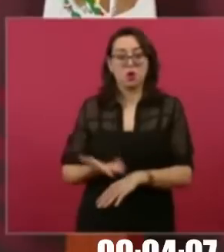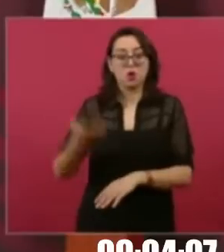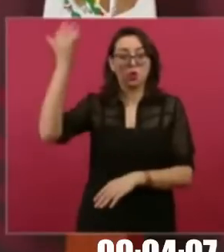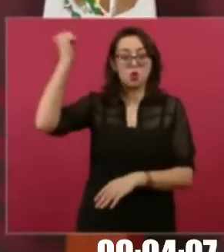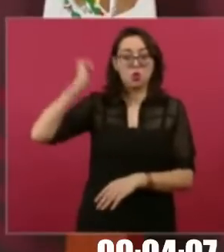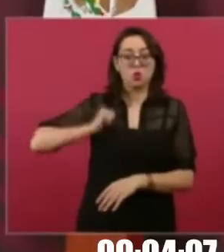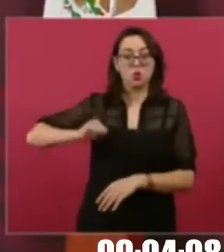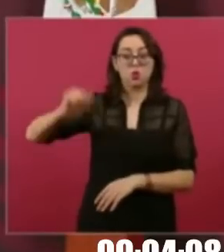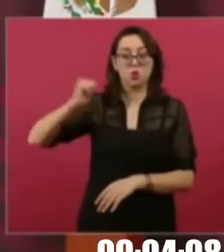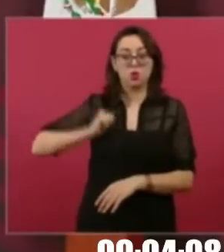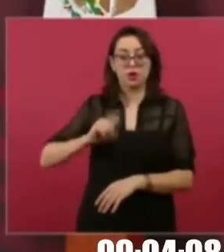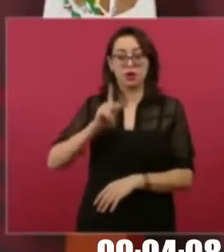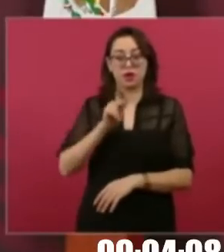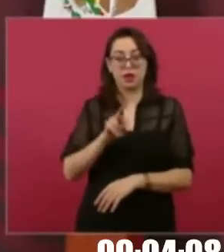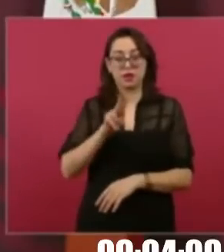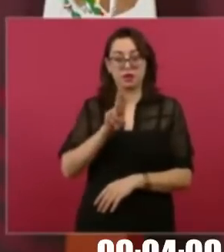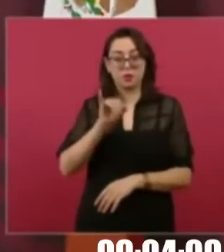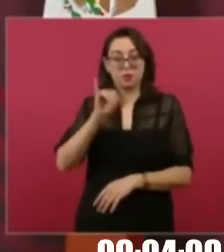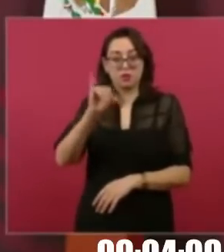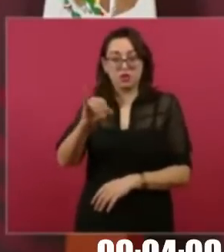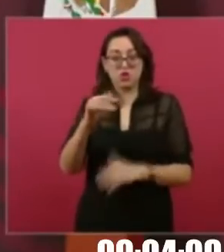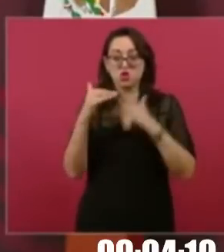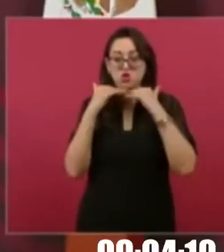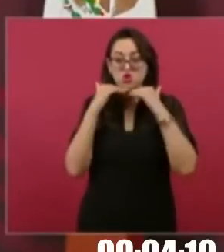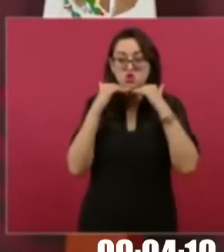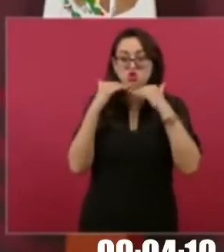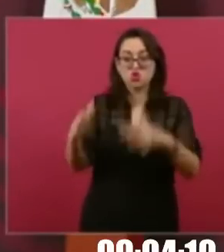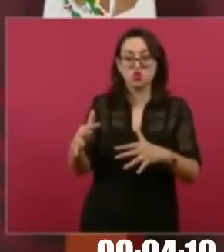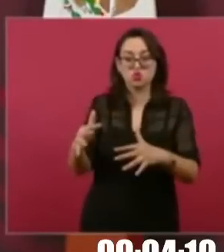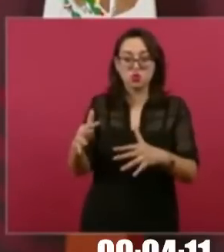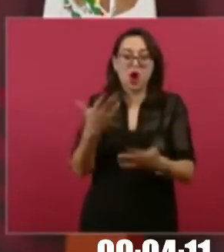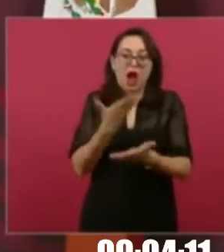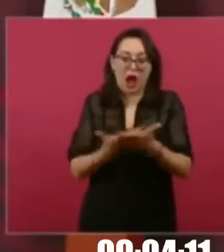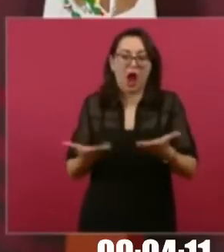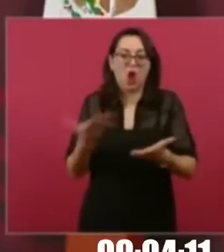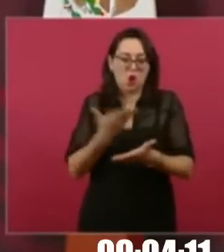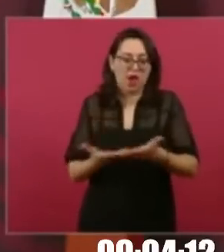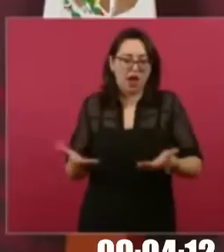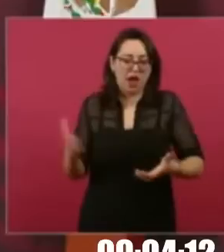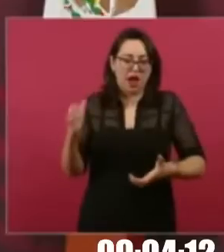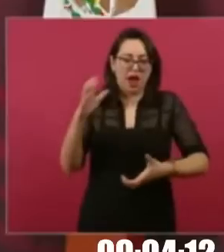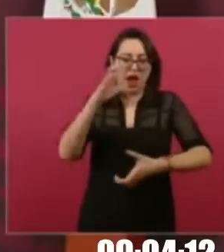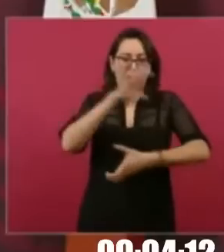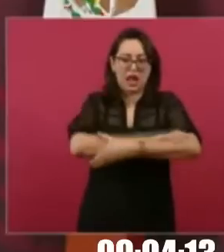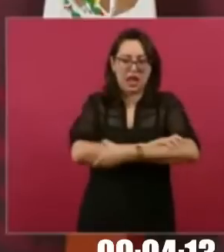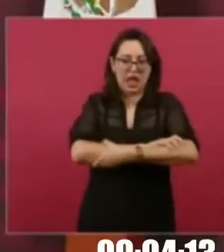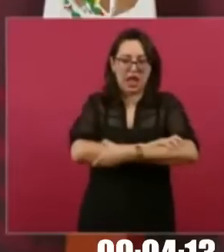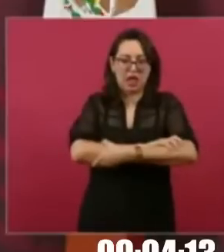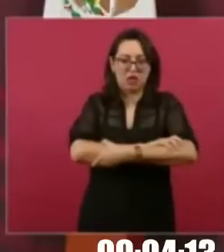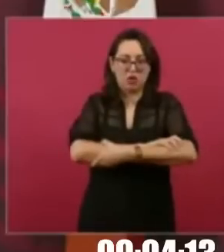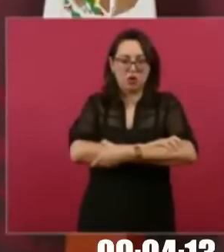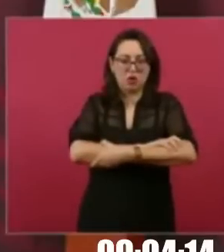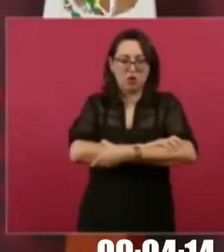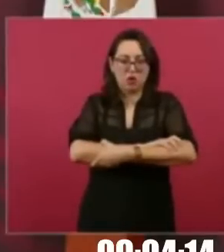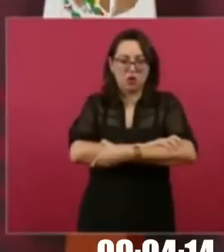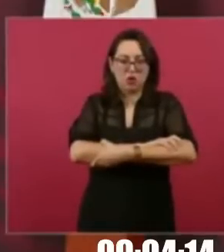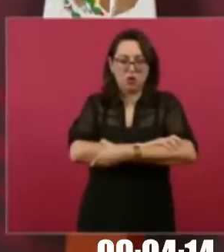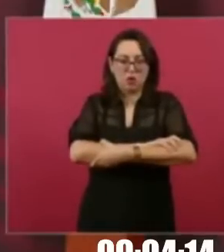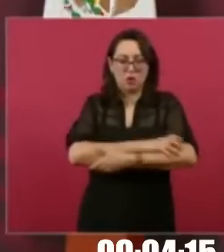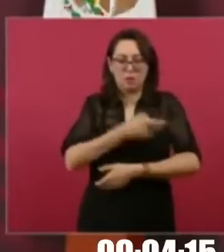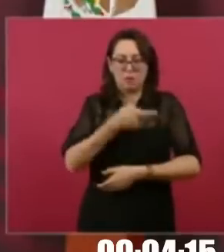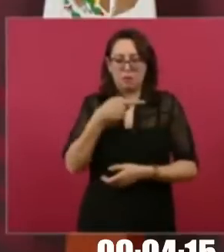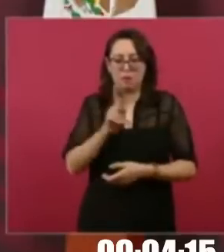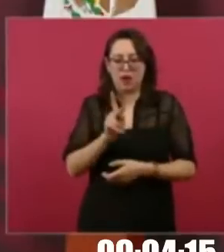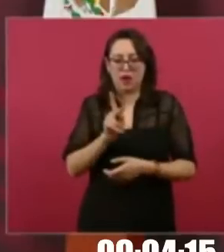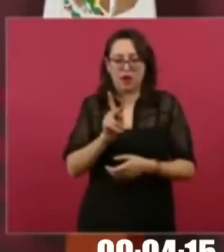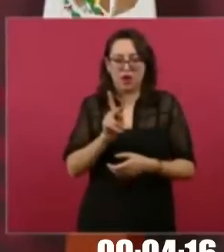del Pri hoy nuestro Aliado pero ya democratizado la